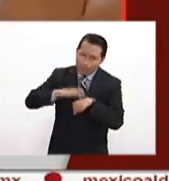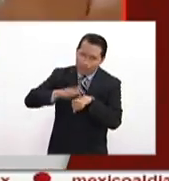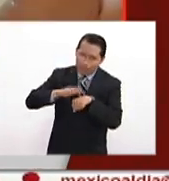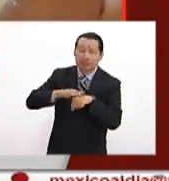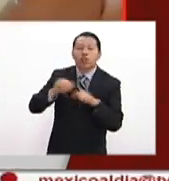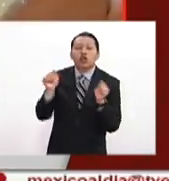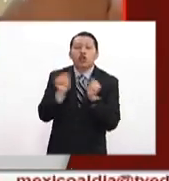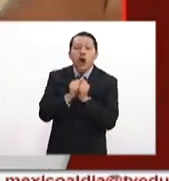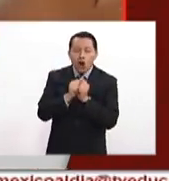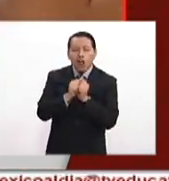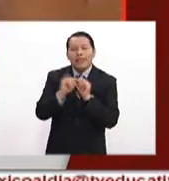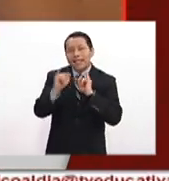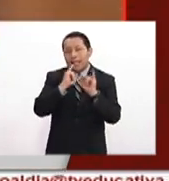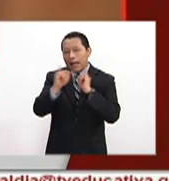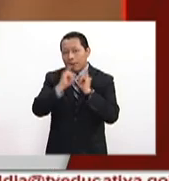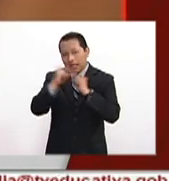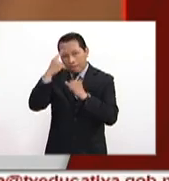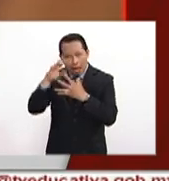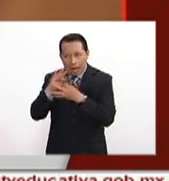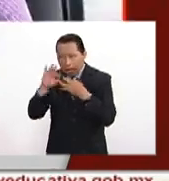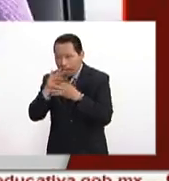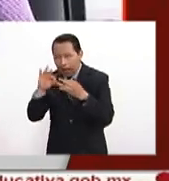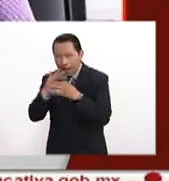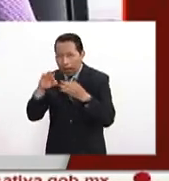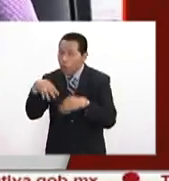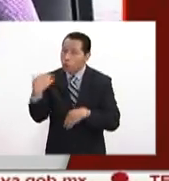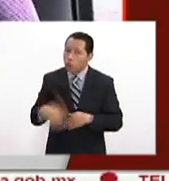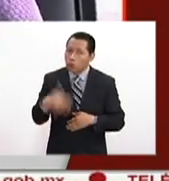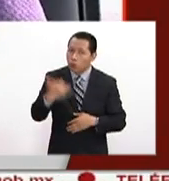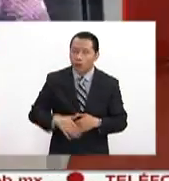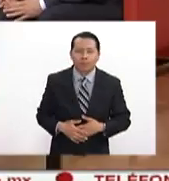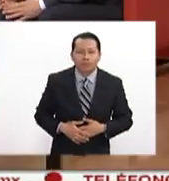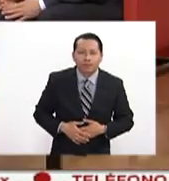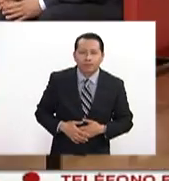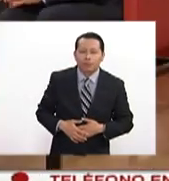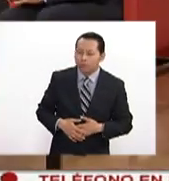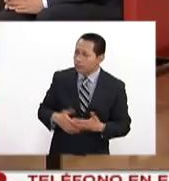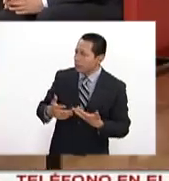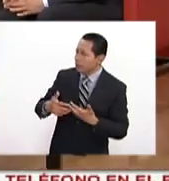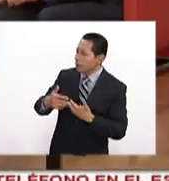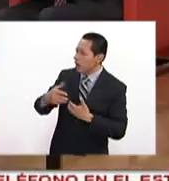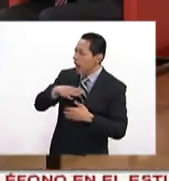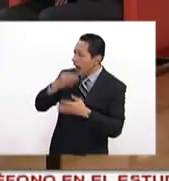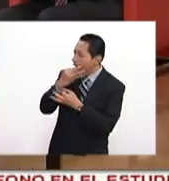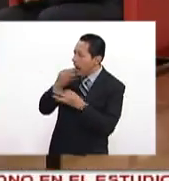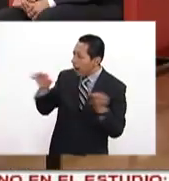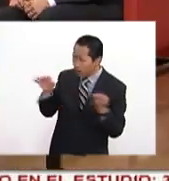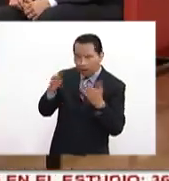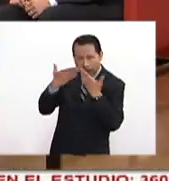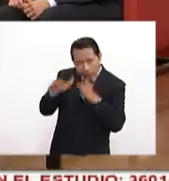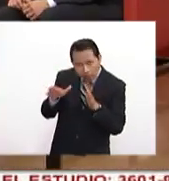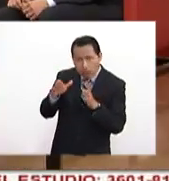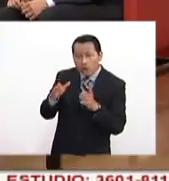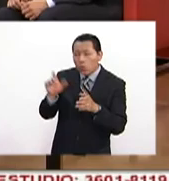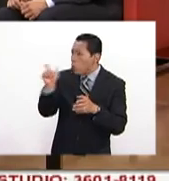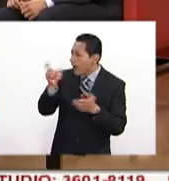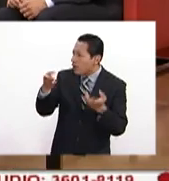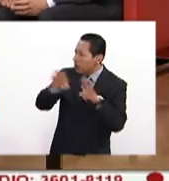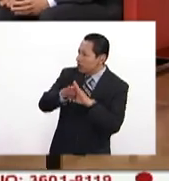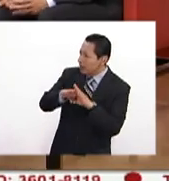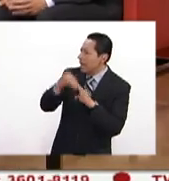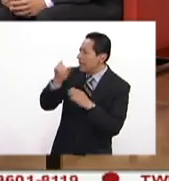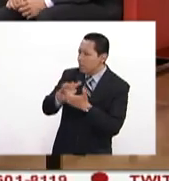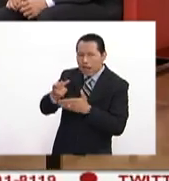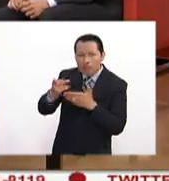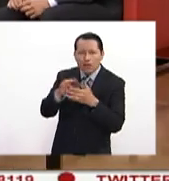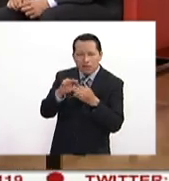muy, muy bonitas en este concurso. Este concurso, esta convocatoria, ya está abierta. ¿Cuándo se cierra? Y mencionabas de los